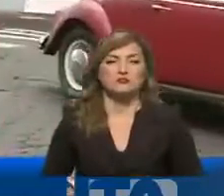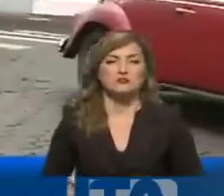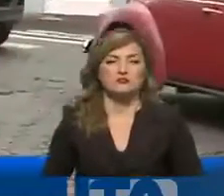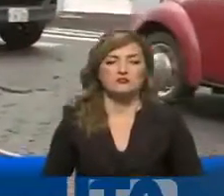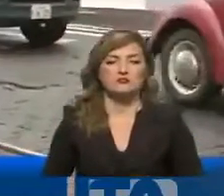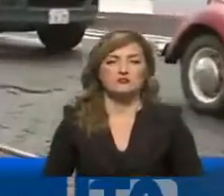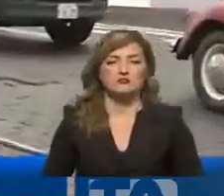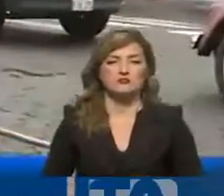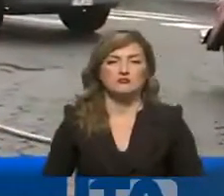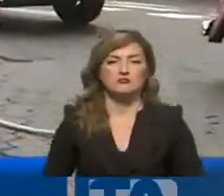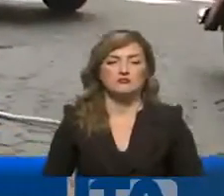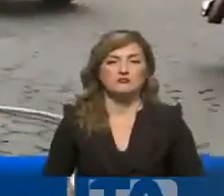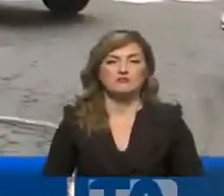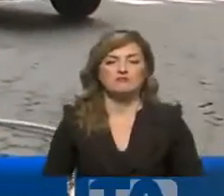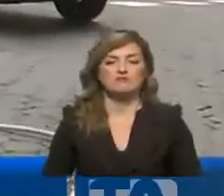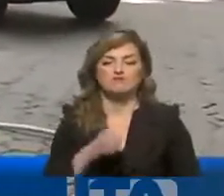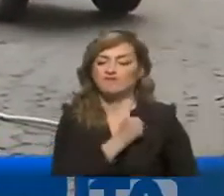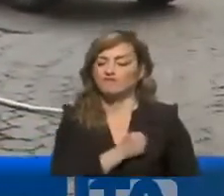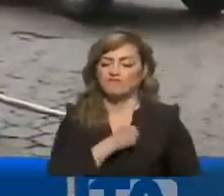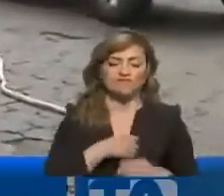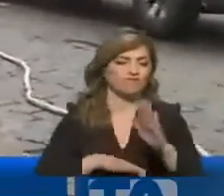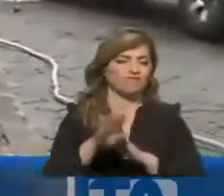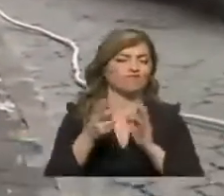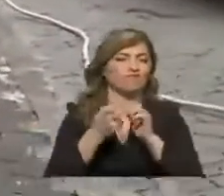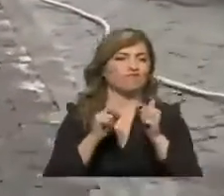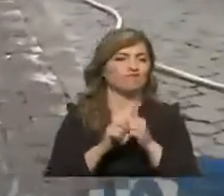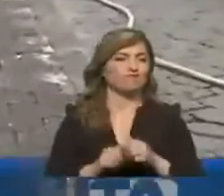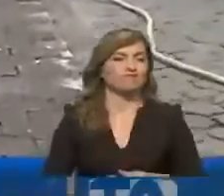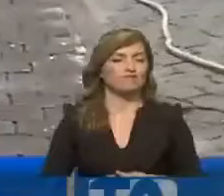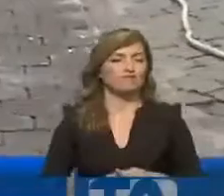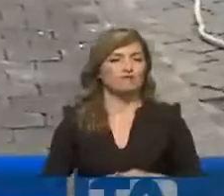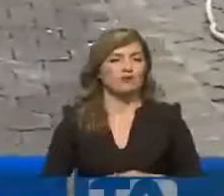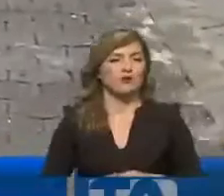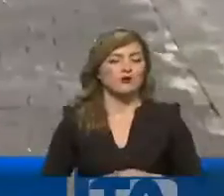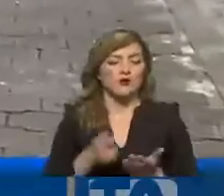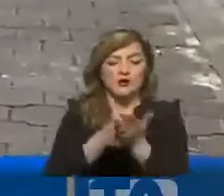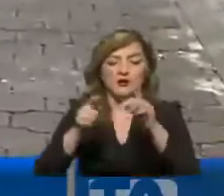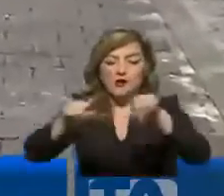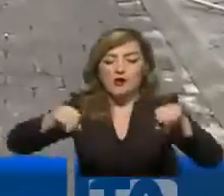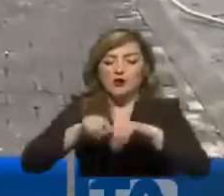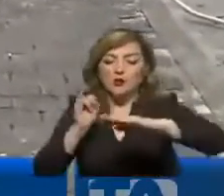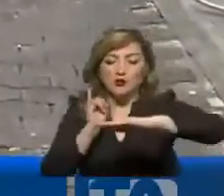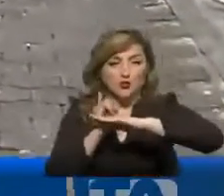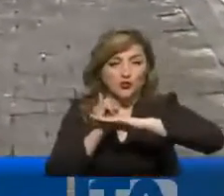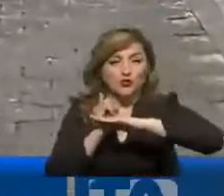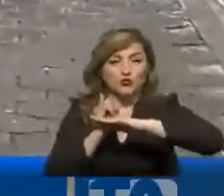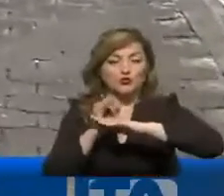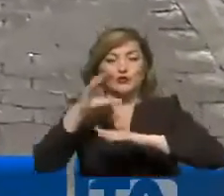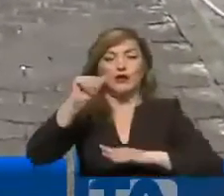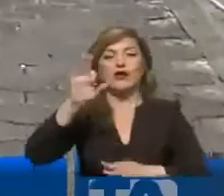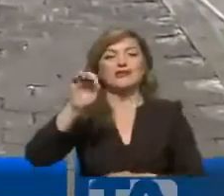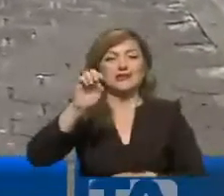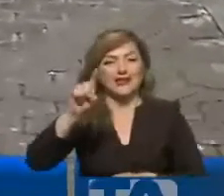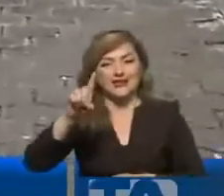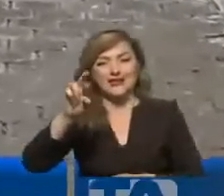Lamentablemente, de los sitios que tienen más este problema son, por ejemplo, las plazas, iglesia como la catedral,